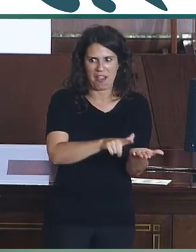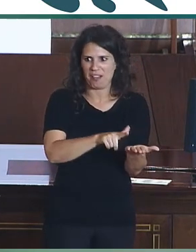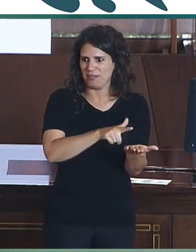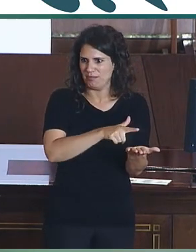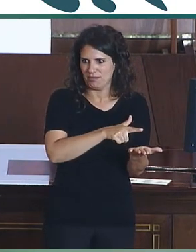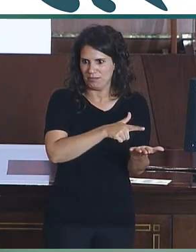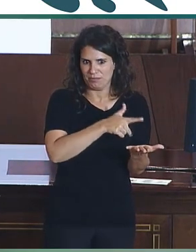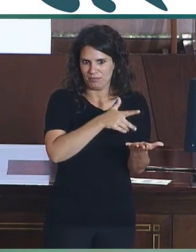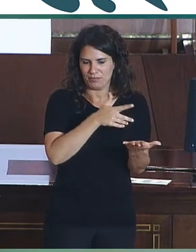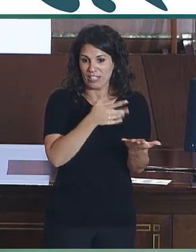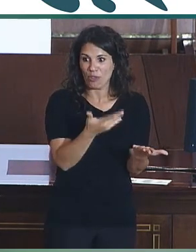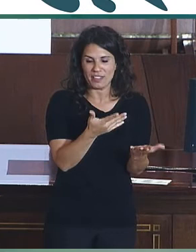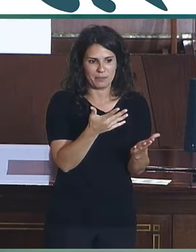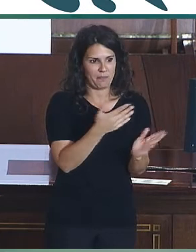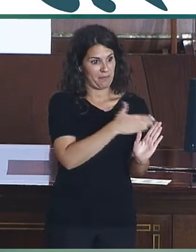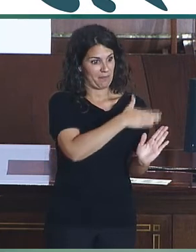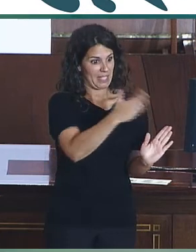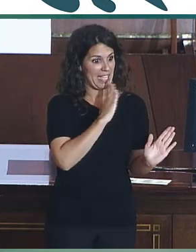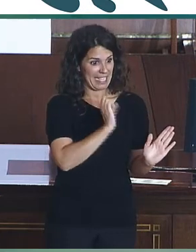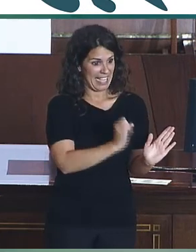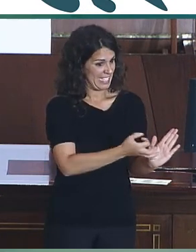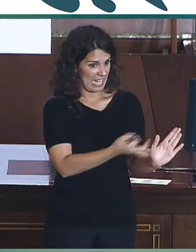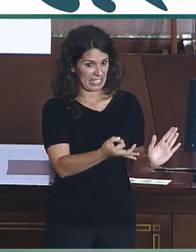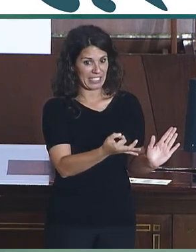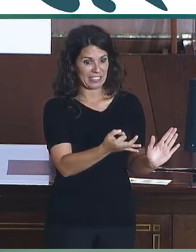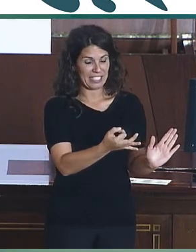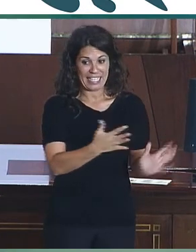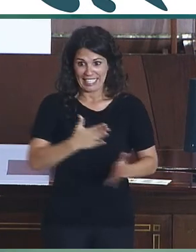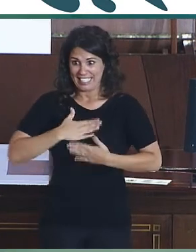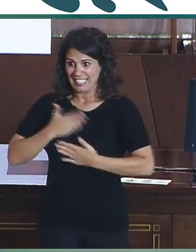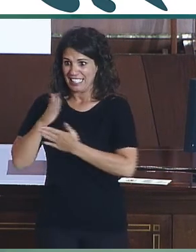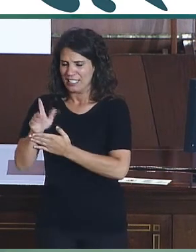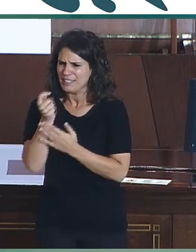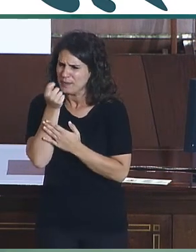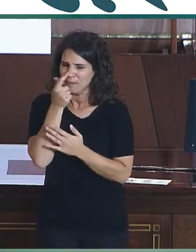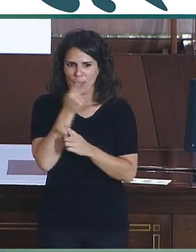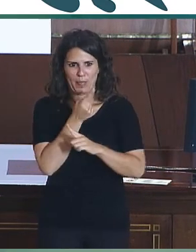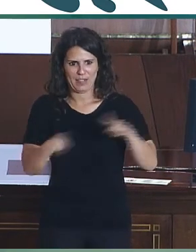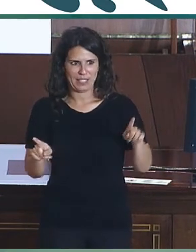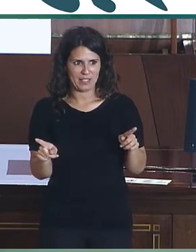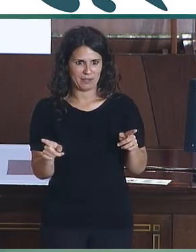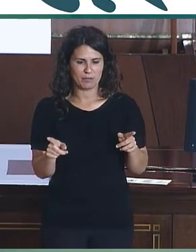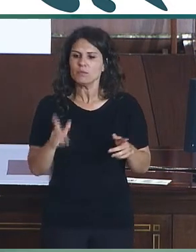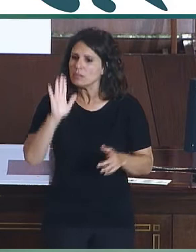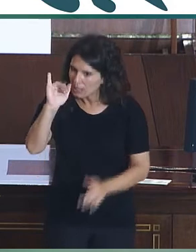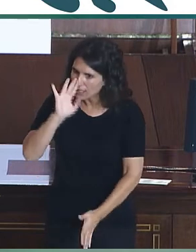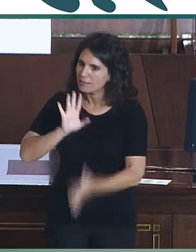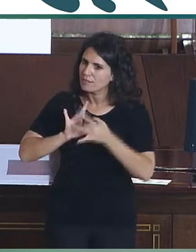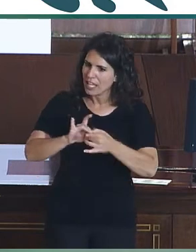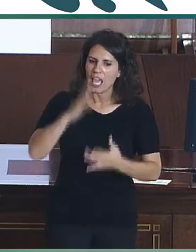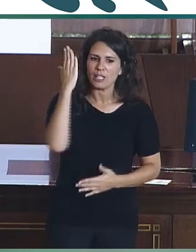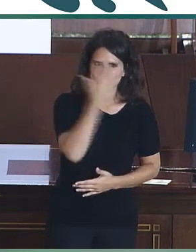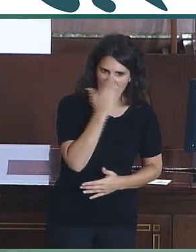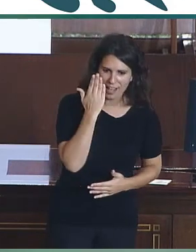Y lo que yo traigo es un poquito diferente, sí tiene que ver con escuela y tiene que ver con